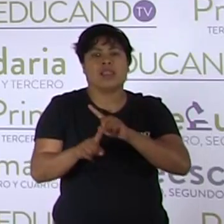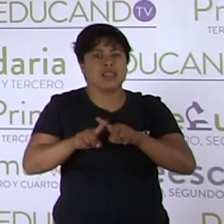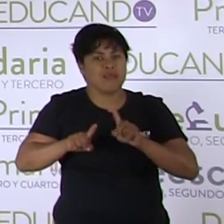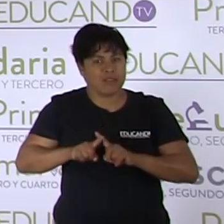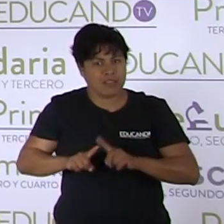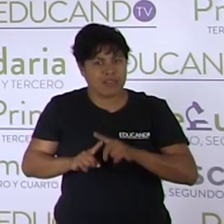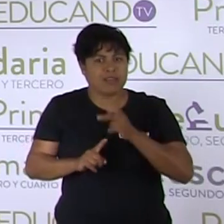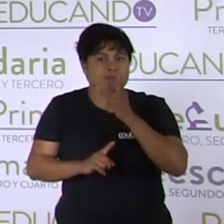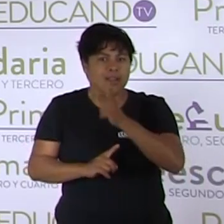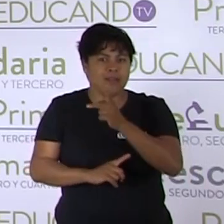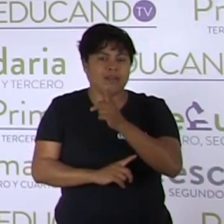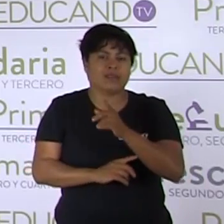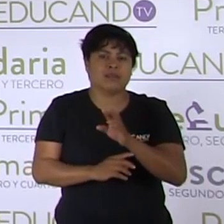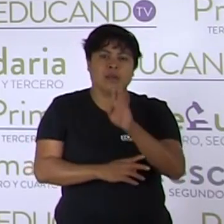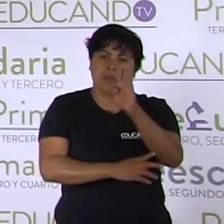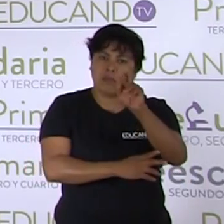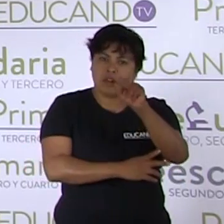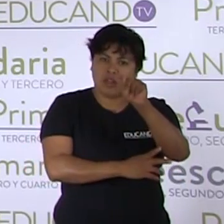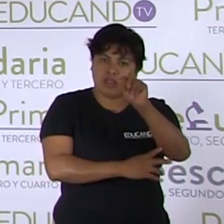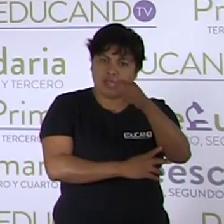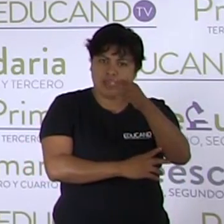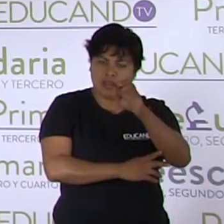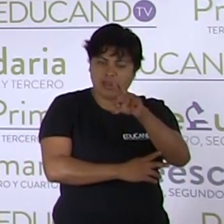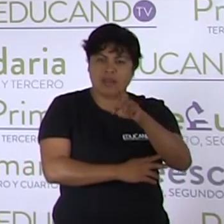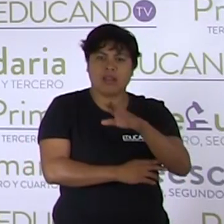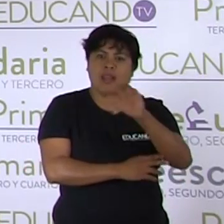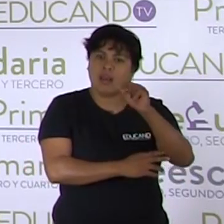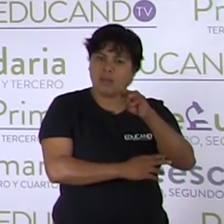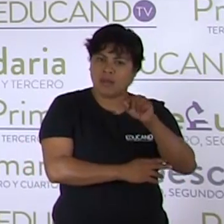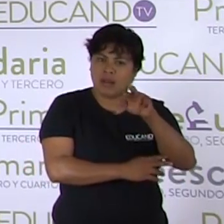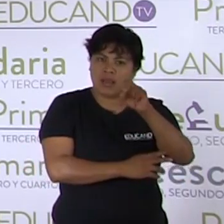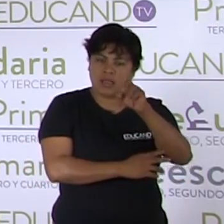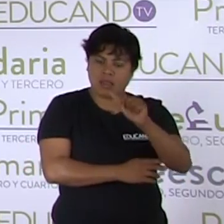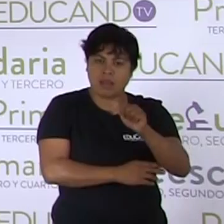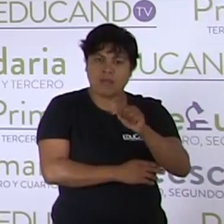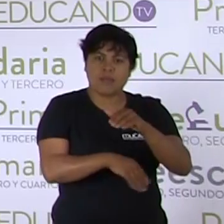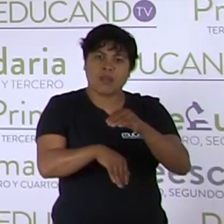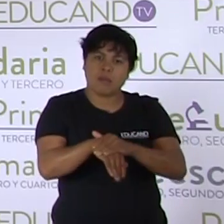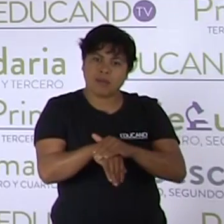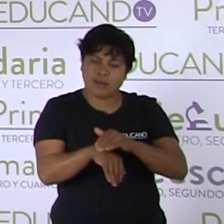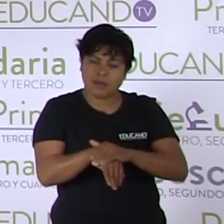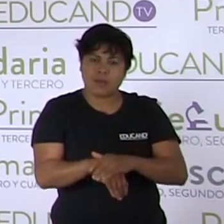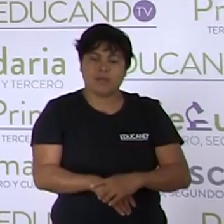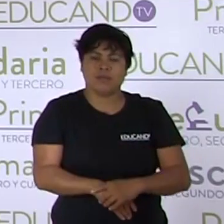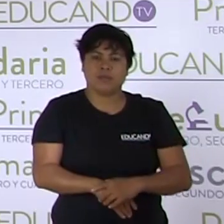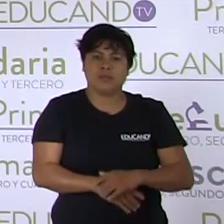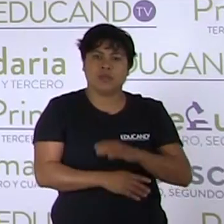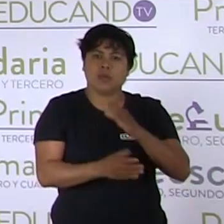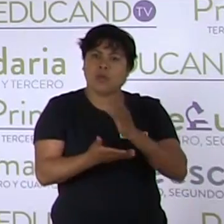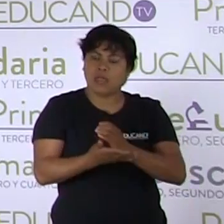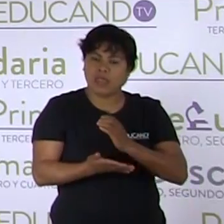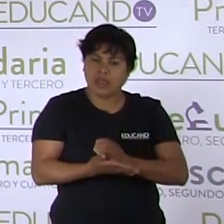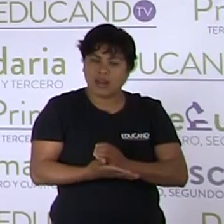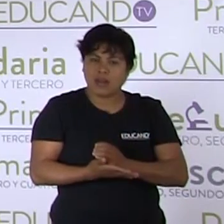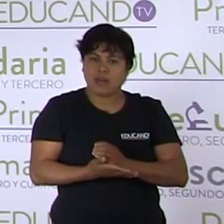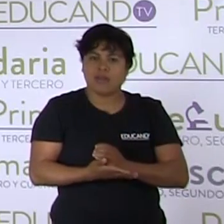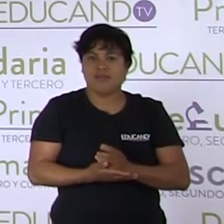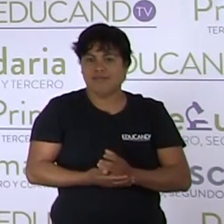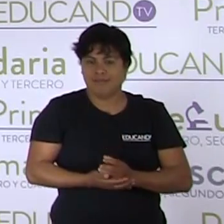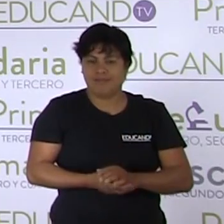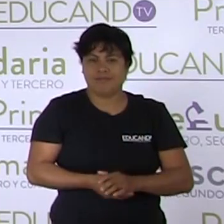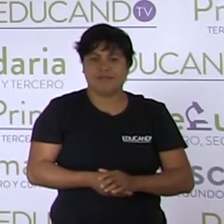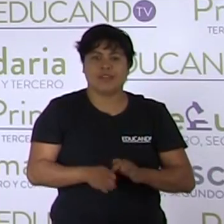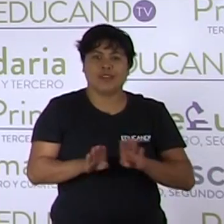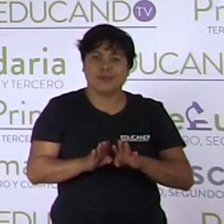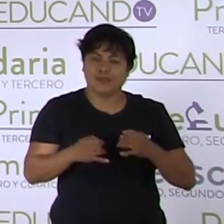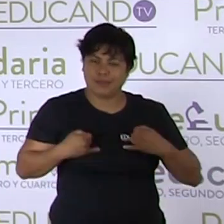otra lengua, brother, camarada, amigo, cuaderno, incluso